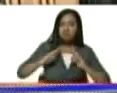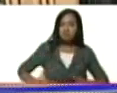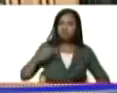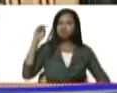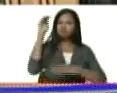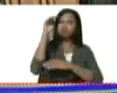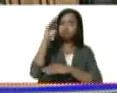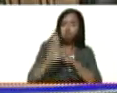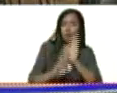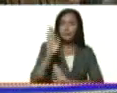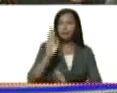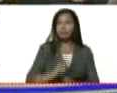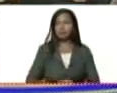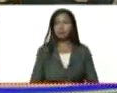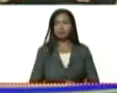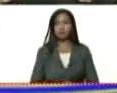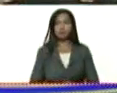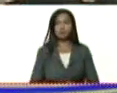el futuro.